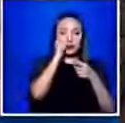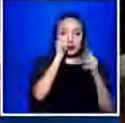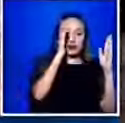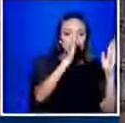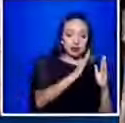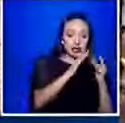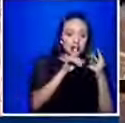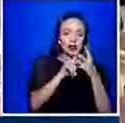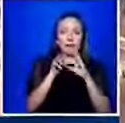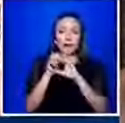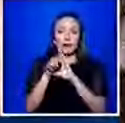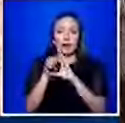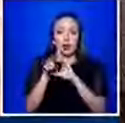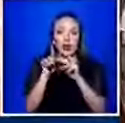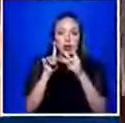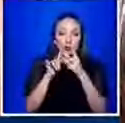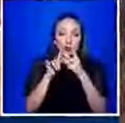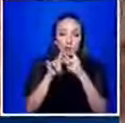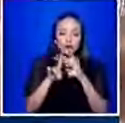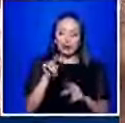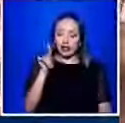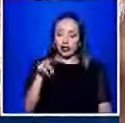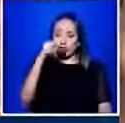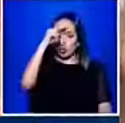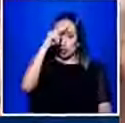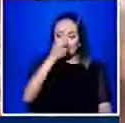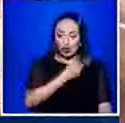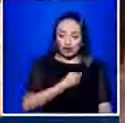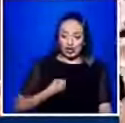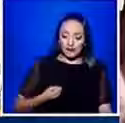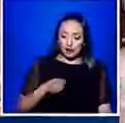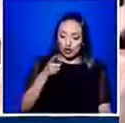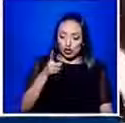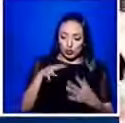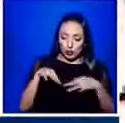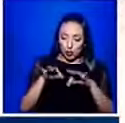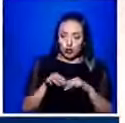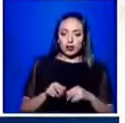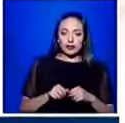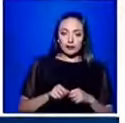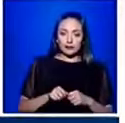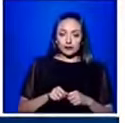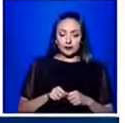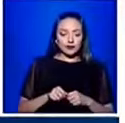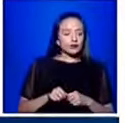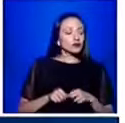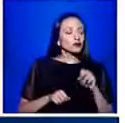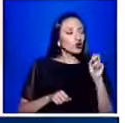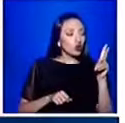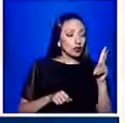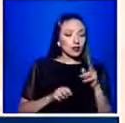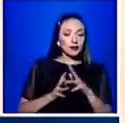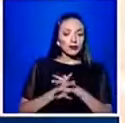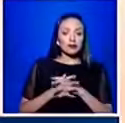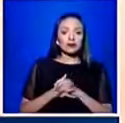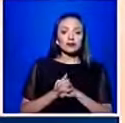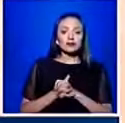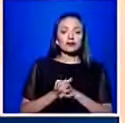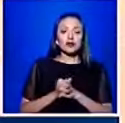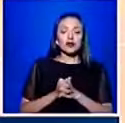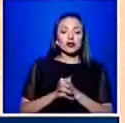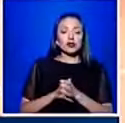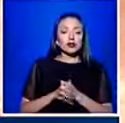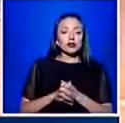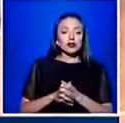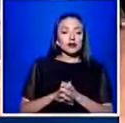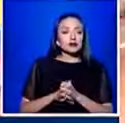la virtual. Honor y sacrificio es parte de nuestra institución. Justamente vamos a conversar también con Erika Escobar, muy amable, licenciado, muy gentil,